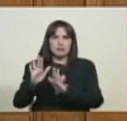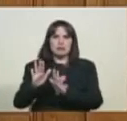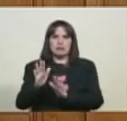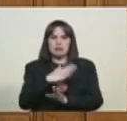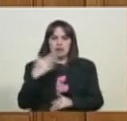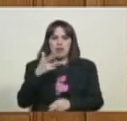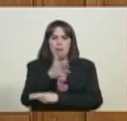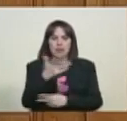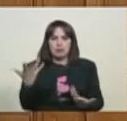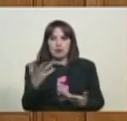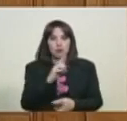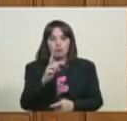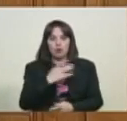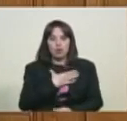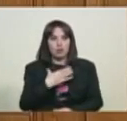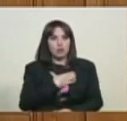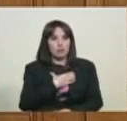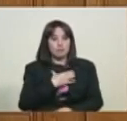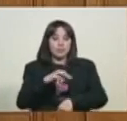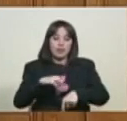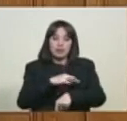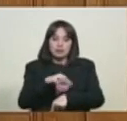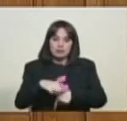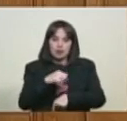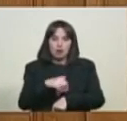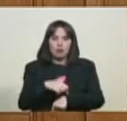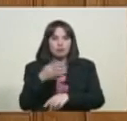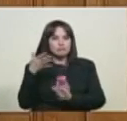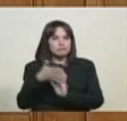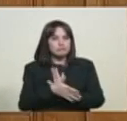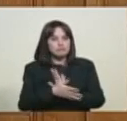Y yo en estas horas que he pasado